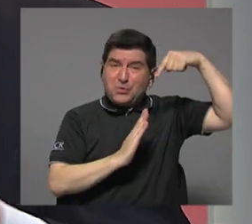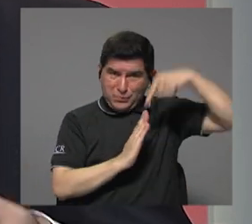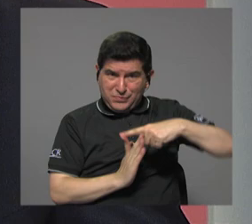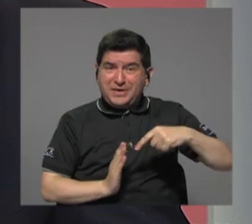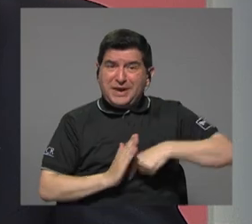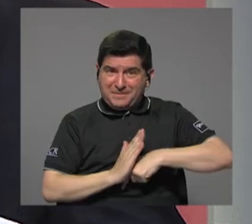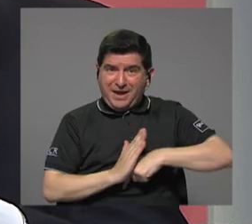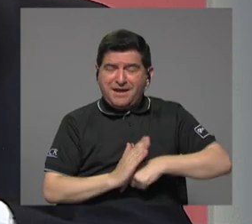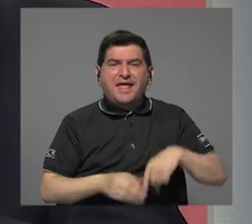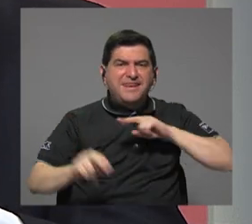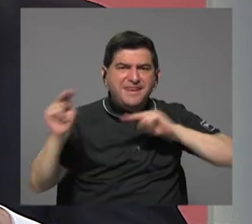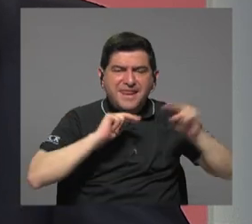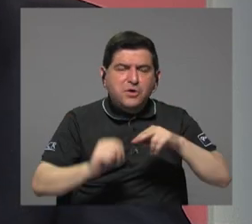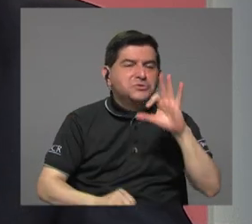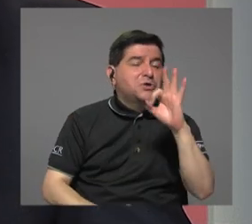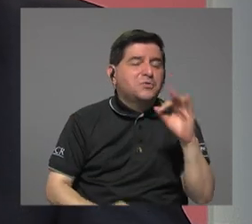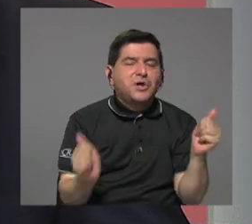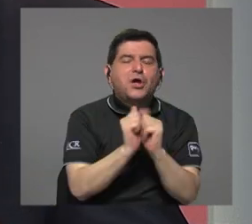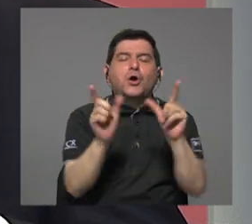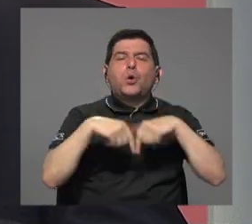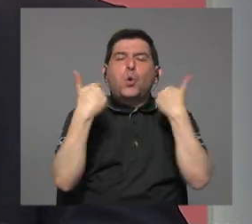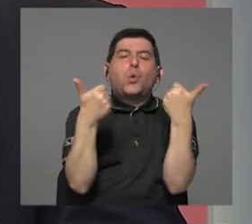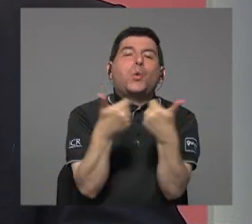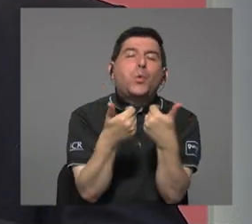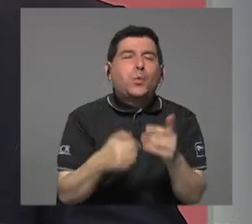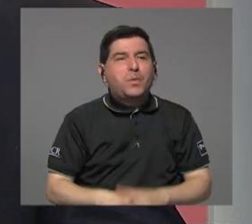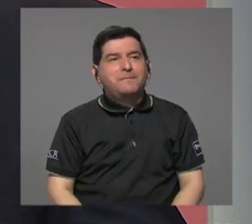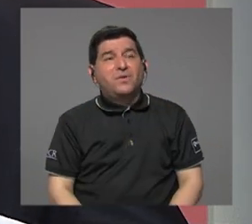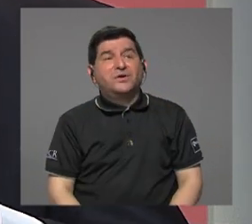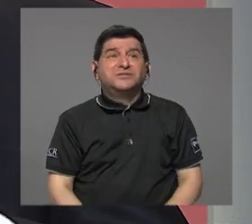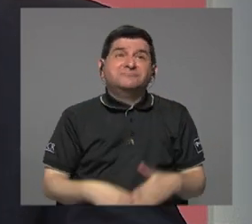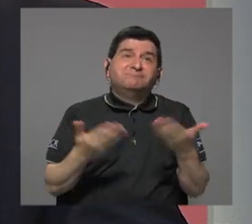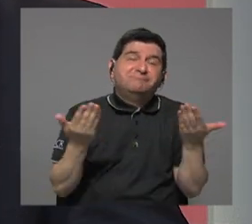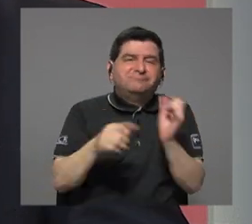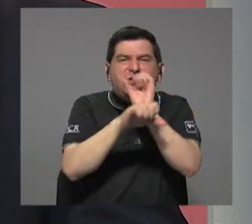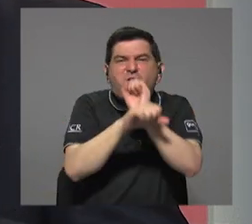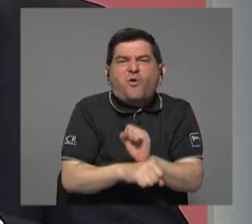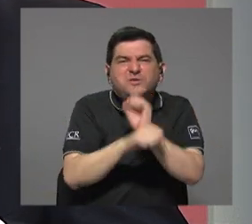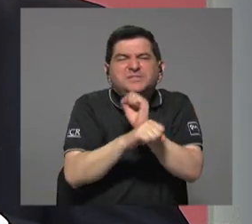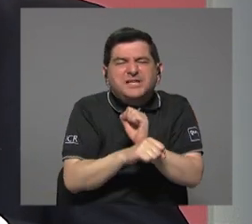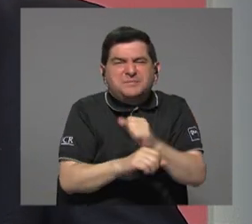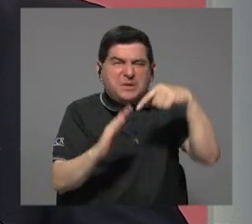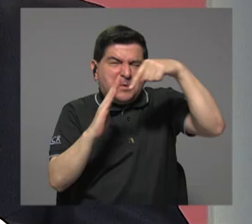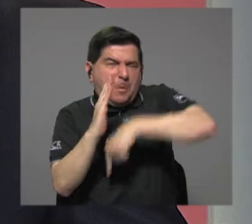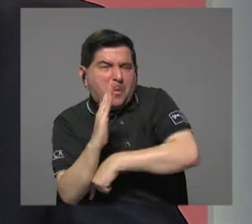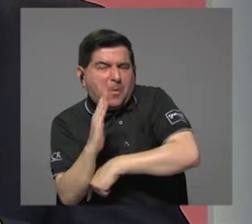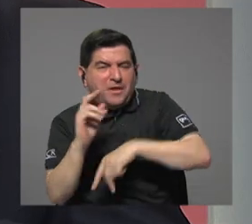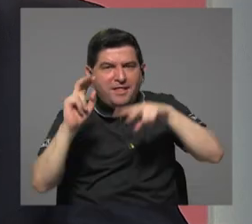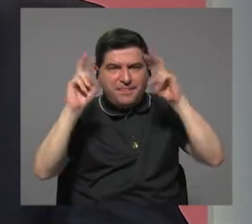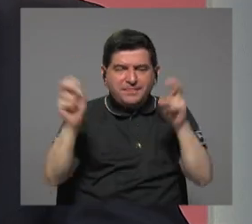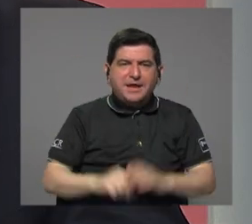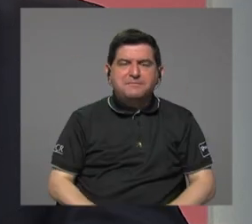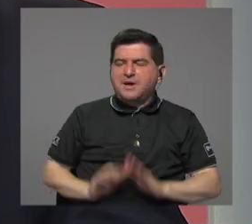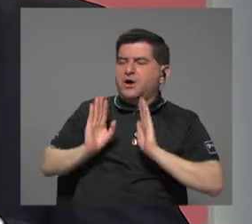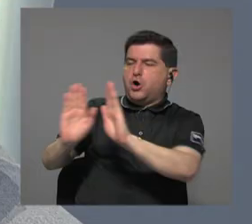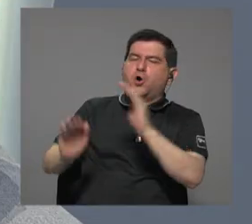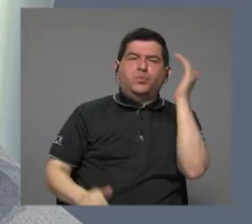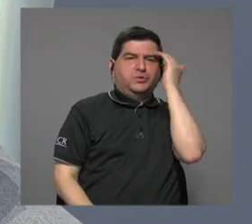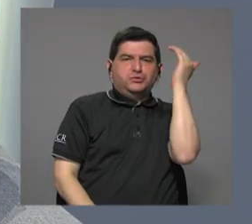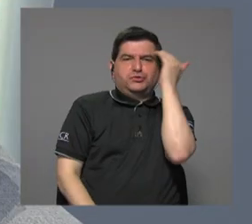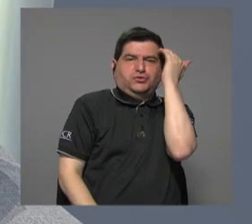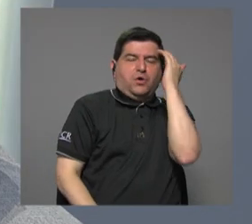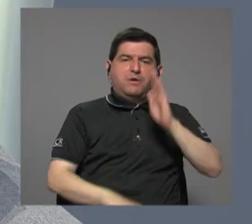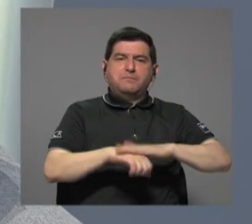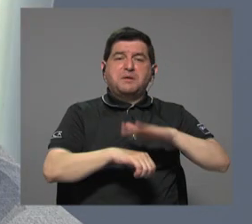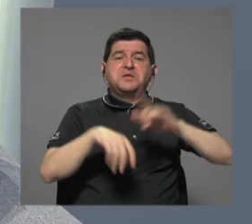que se negoció por quedar bien con grupos conservadores extremos que es el tema de objeción de conciencia que le